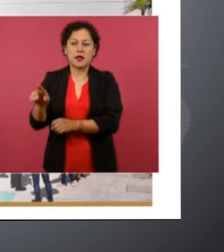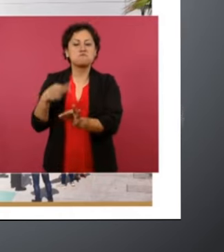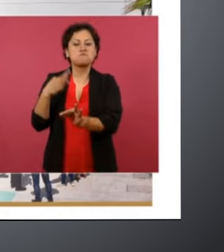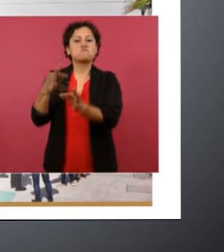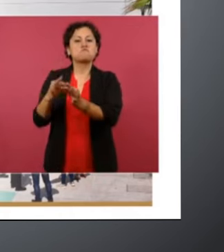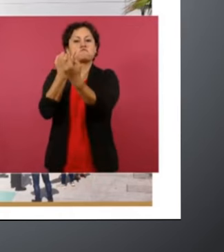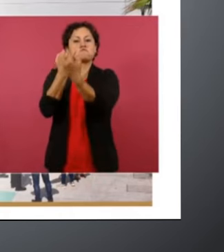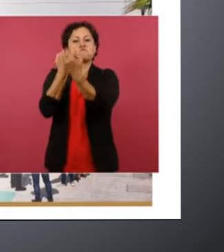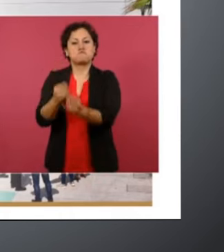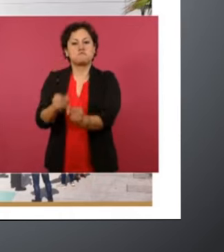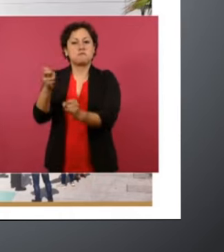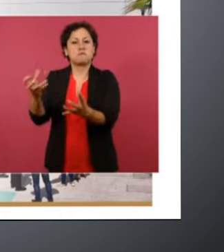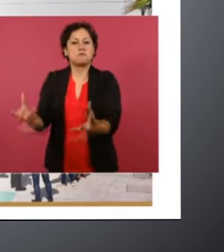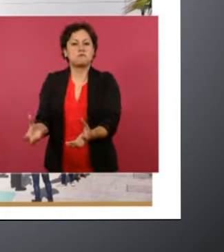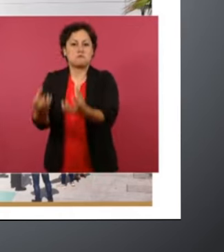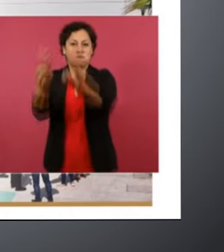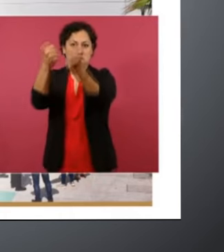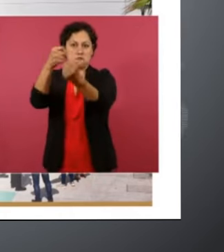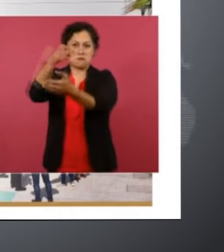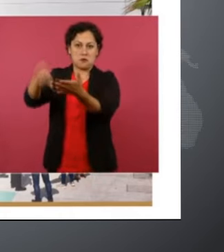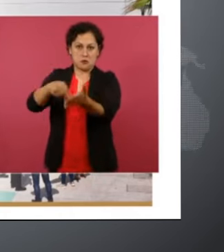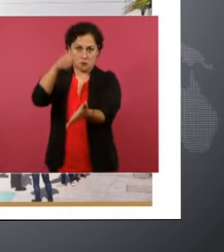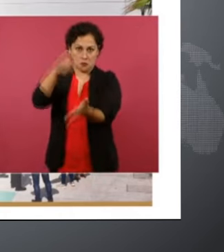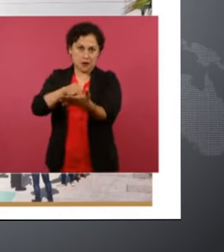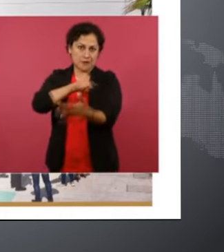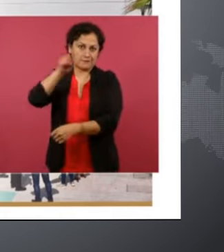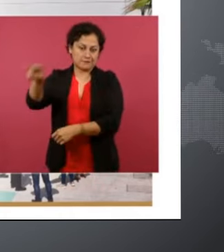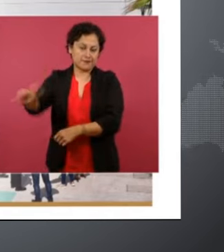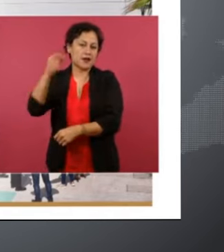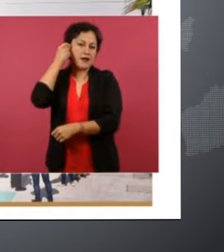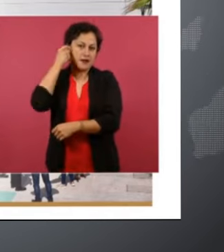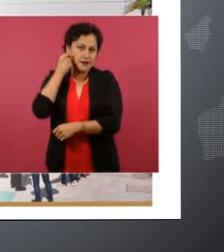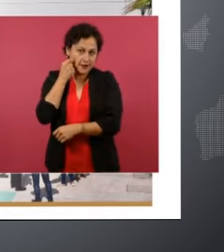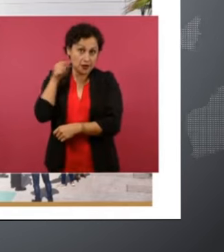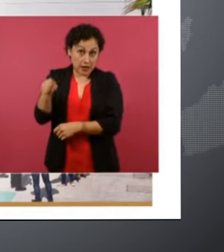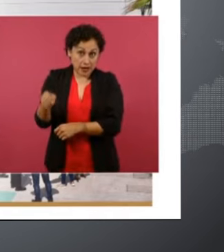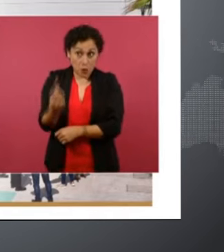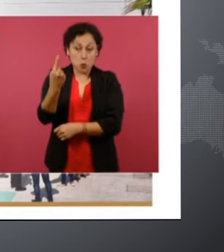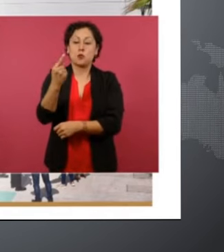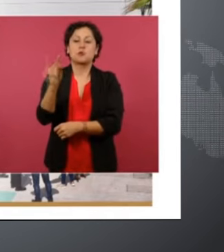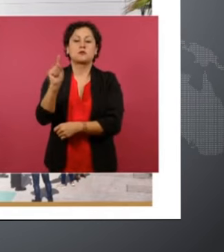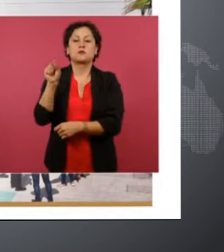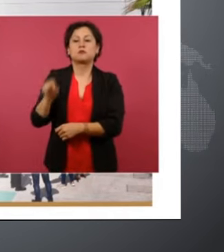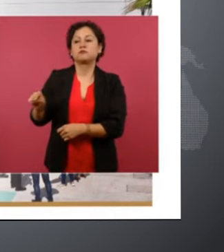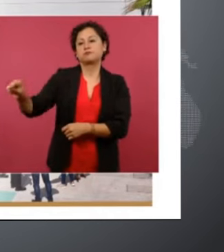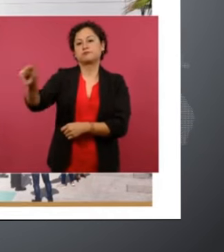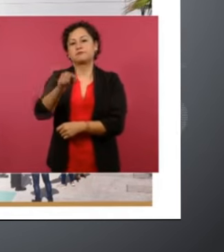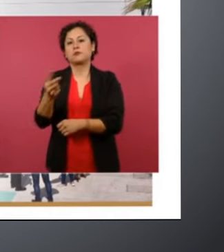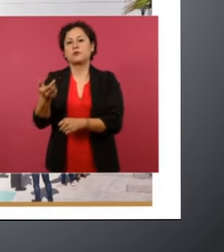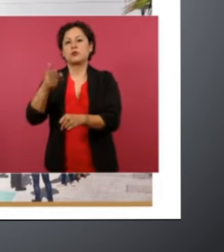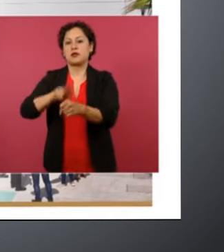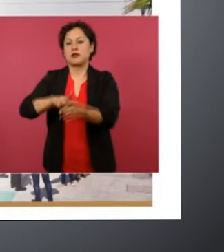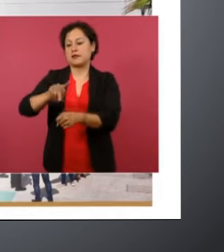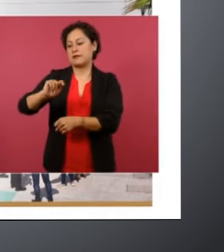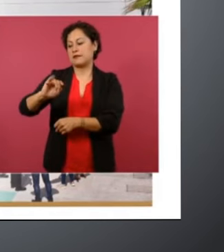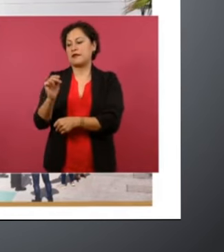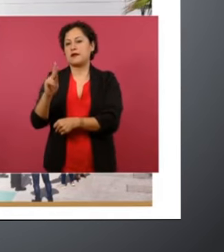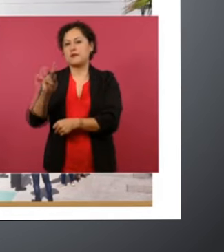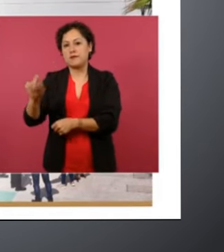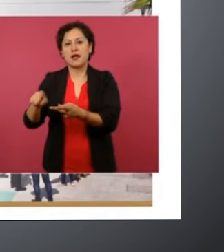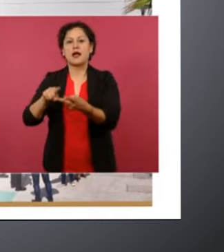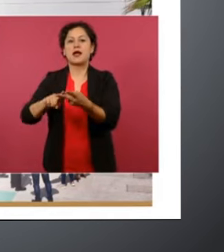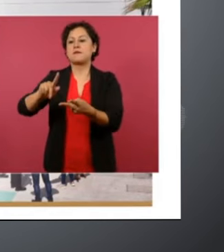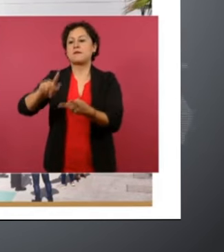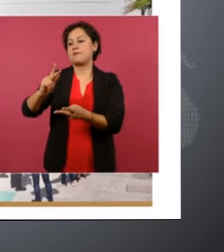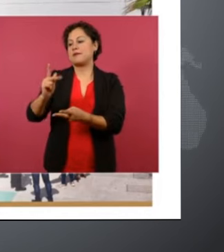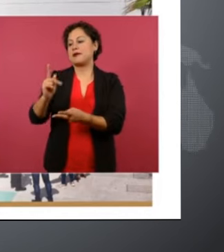Galeana, Ayutla, Petatlán, San Luis Acatlán, Marquelia y Olinalá. Actualmente se están construyendo los hospitales del IMSS Bienestar en Tlapa y del